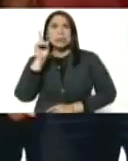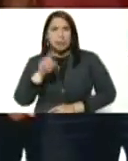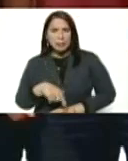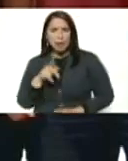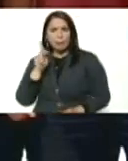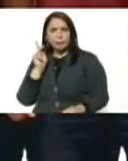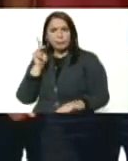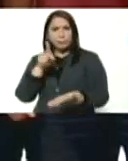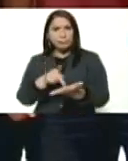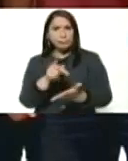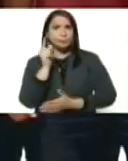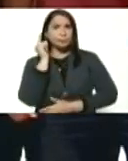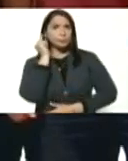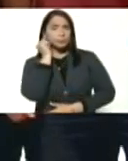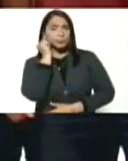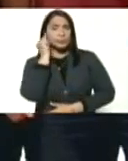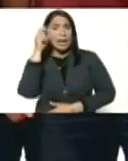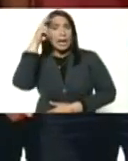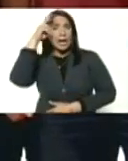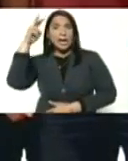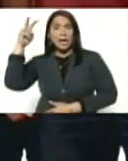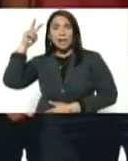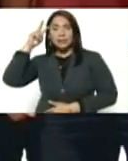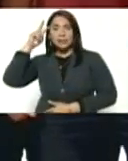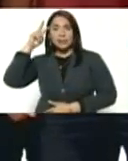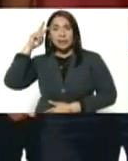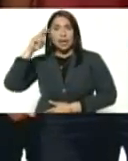señora canciller de España